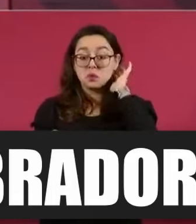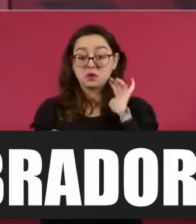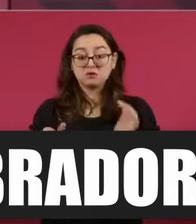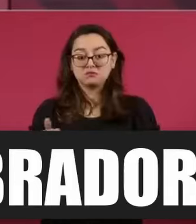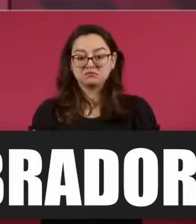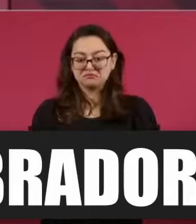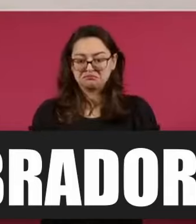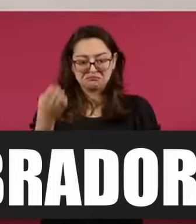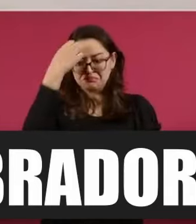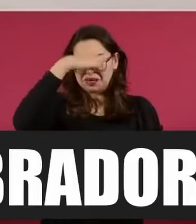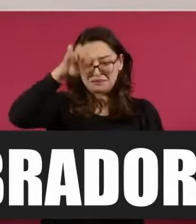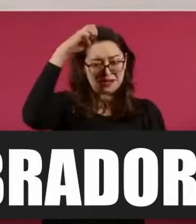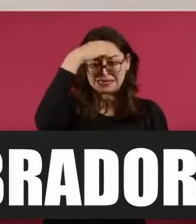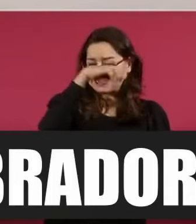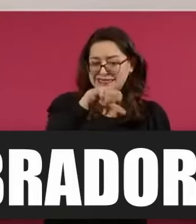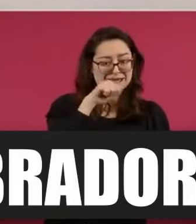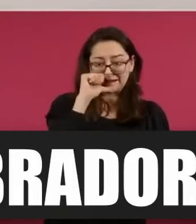sin ninguna experiencia.